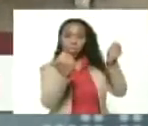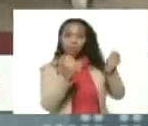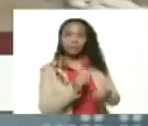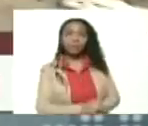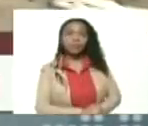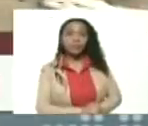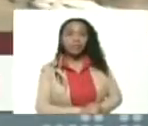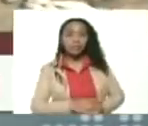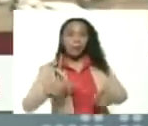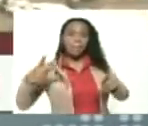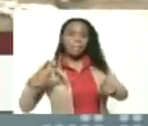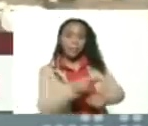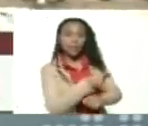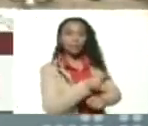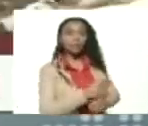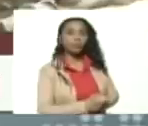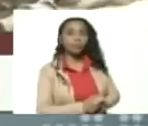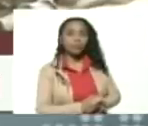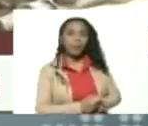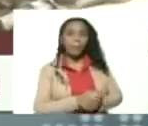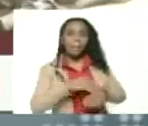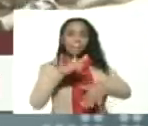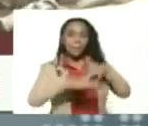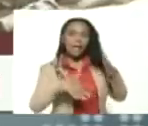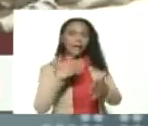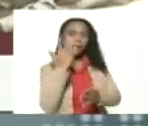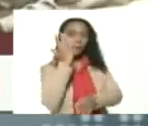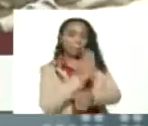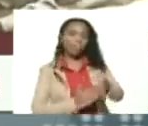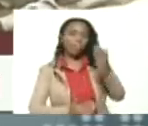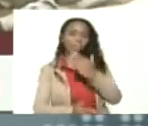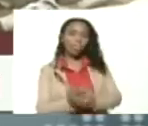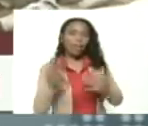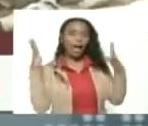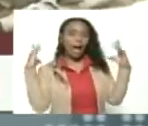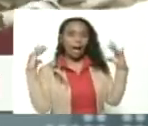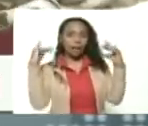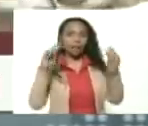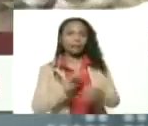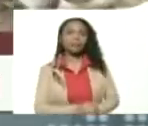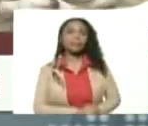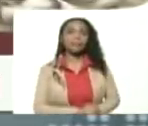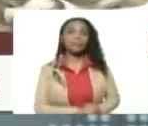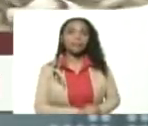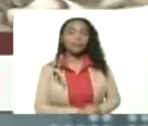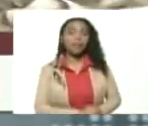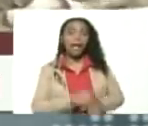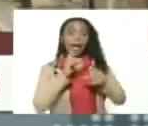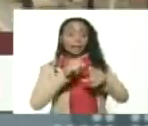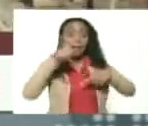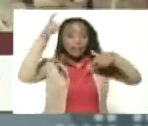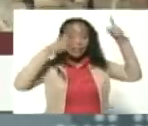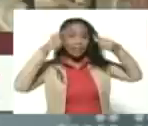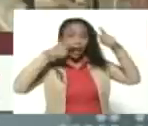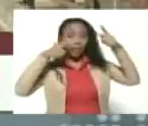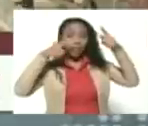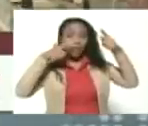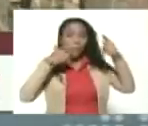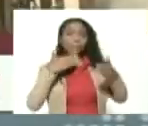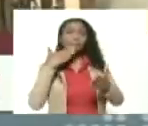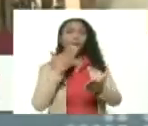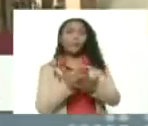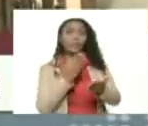le cortaron pies, manos, alas. Y fue el comandante Chávez que se